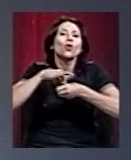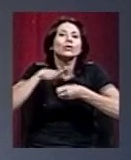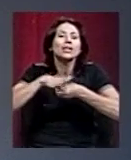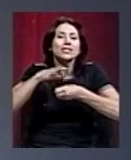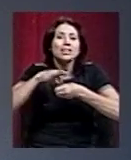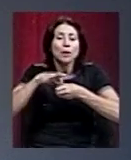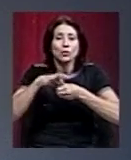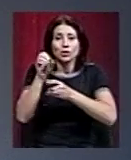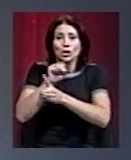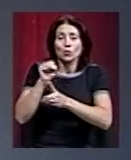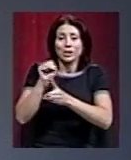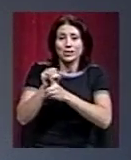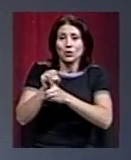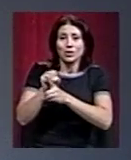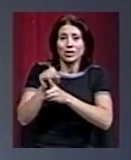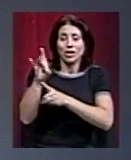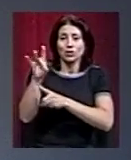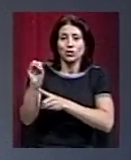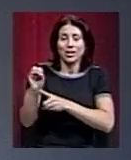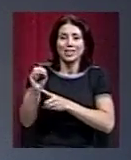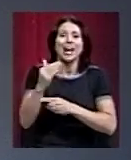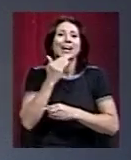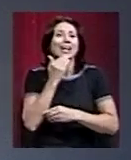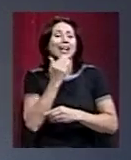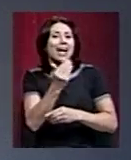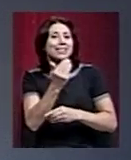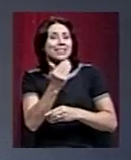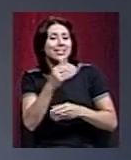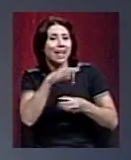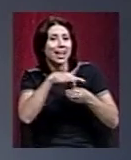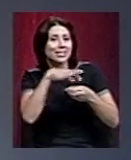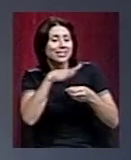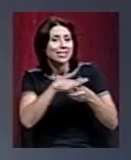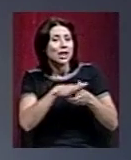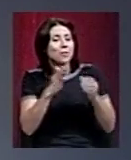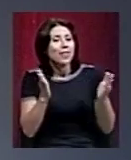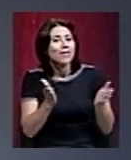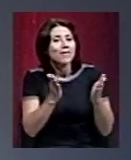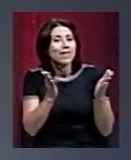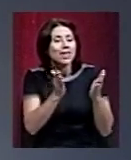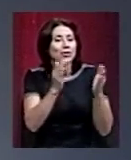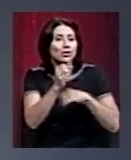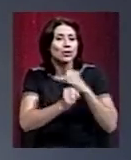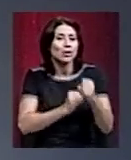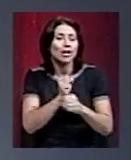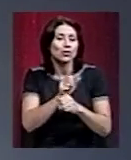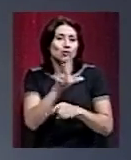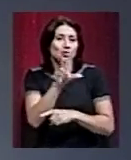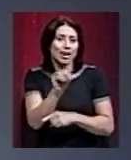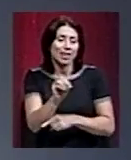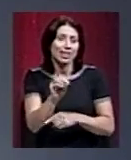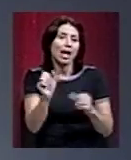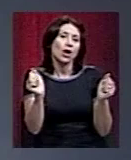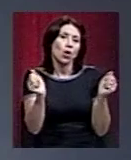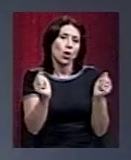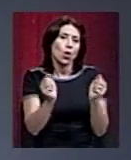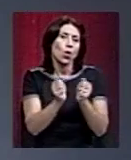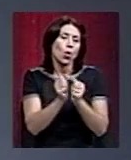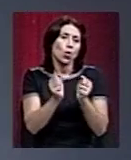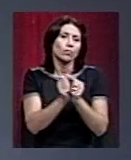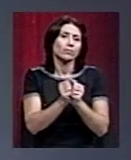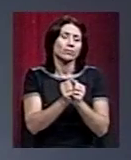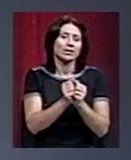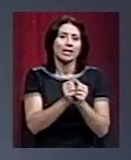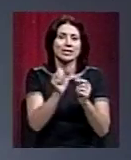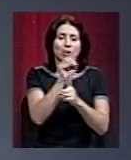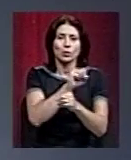80 gracias a la siembra de vientos no de los 60, sino de los 30, con la famosa masacre, que es de dominio público y